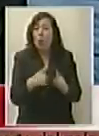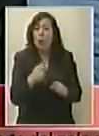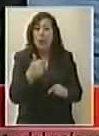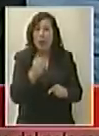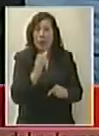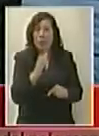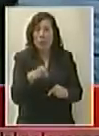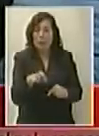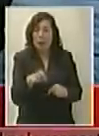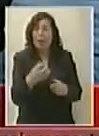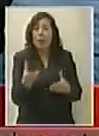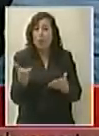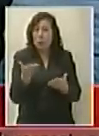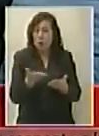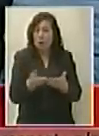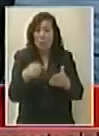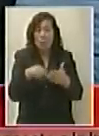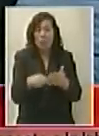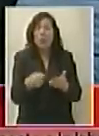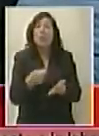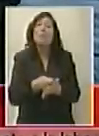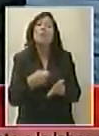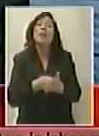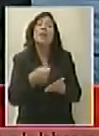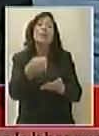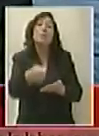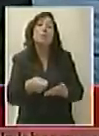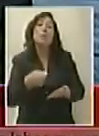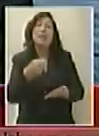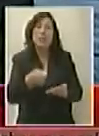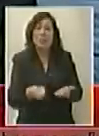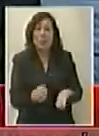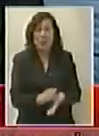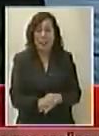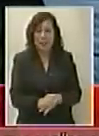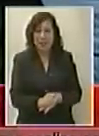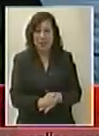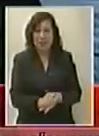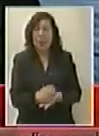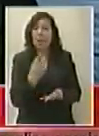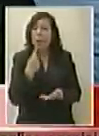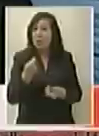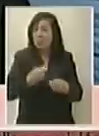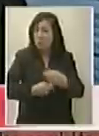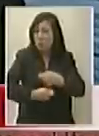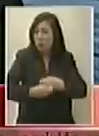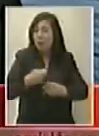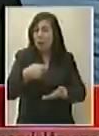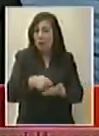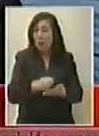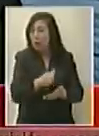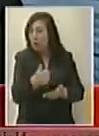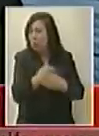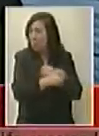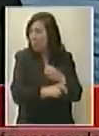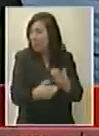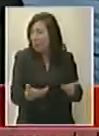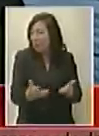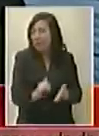afp toman nuestros fondos de pensiones y los invierten en fondos